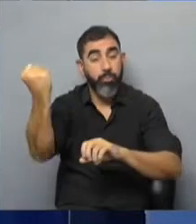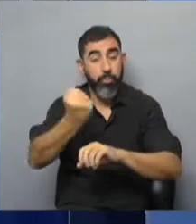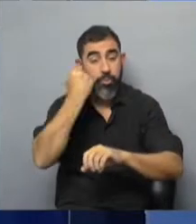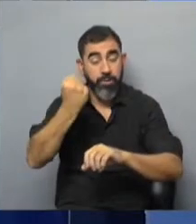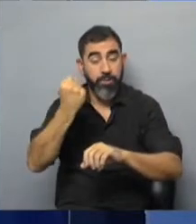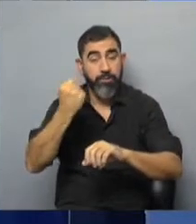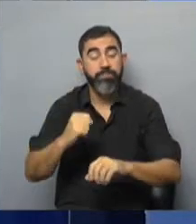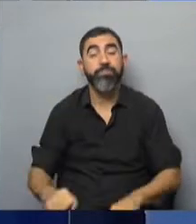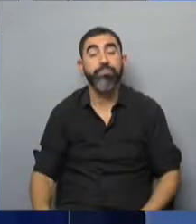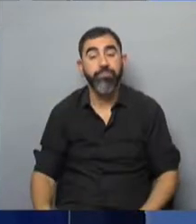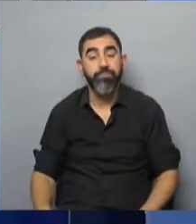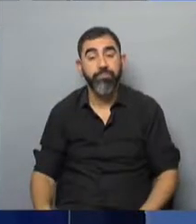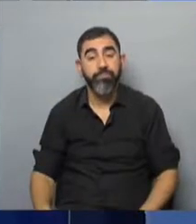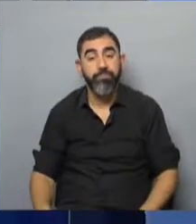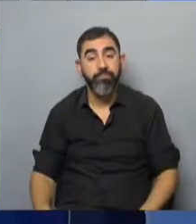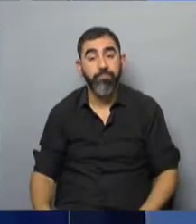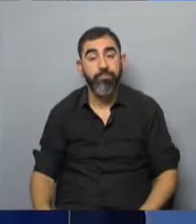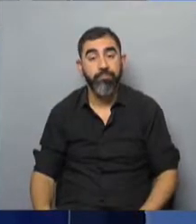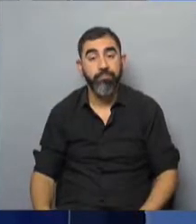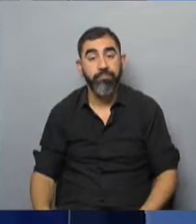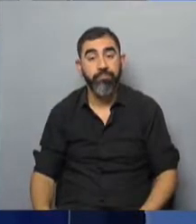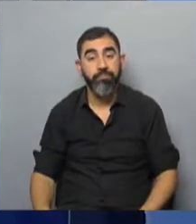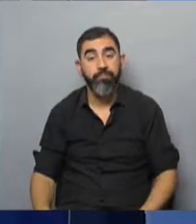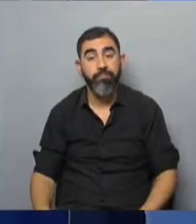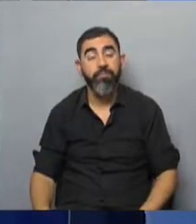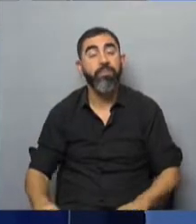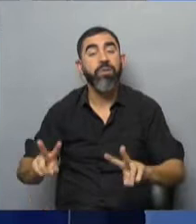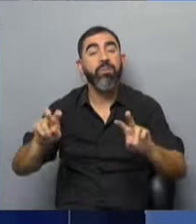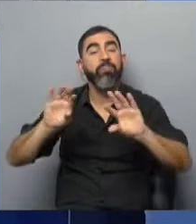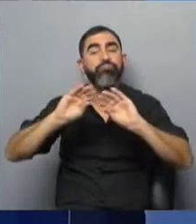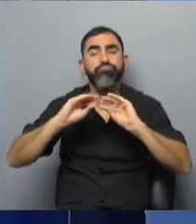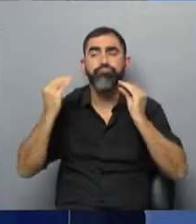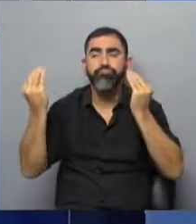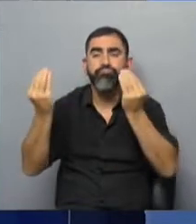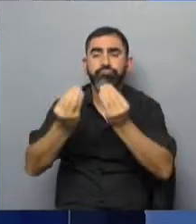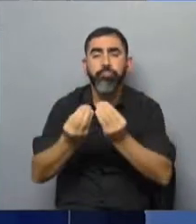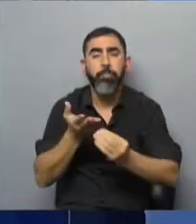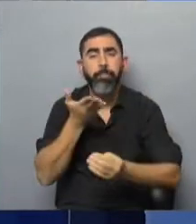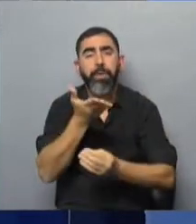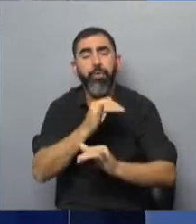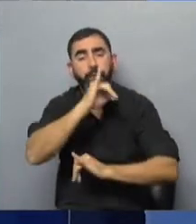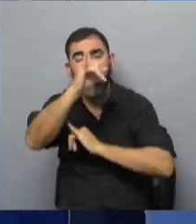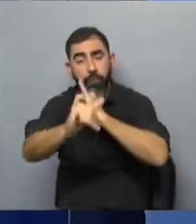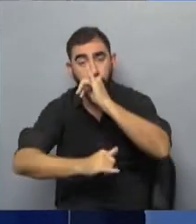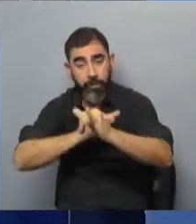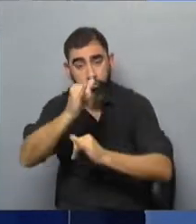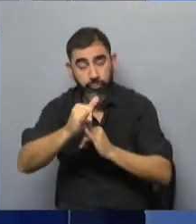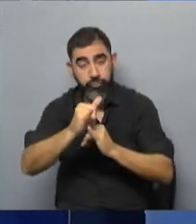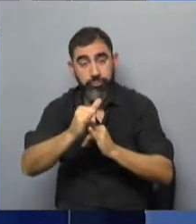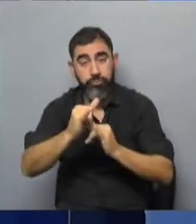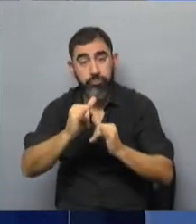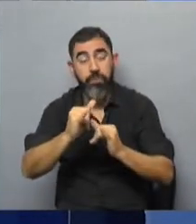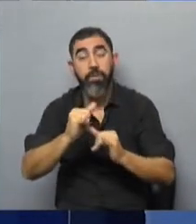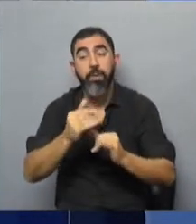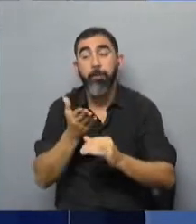la resolución del magistrado, que habla sobre la globalidad de los pedidos de información. El magistrado no